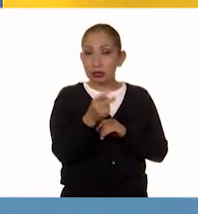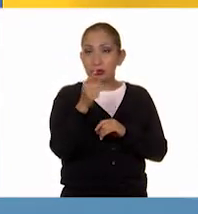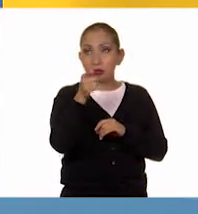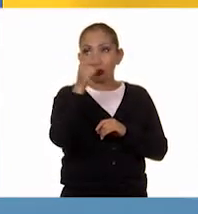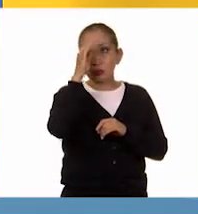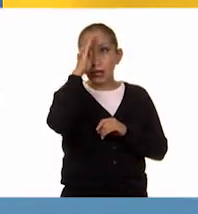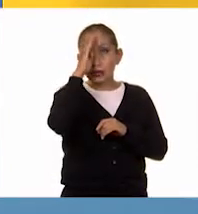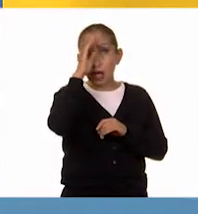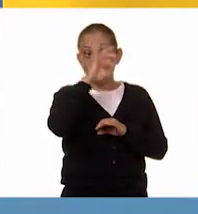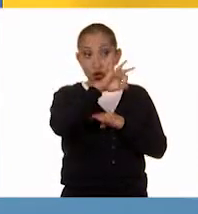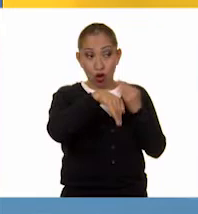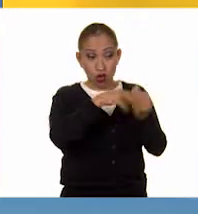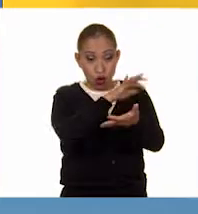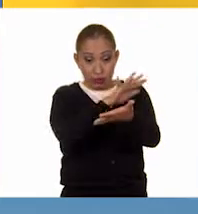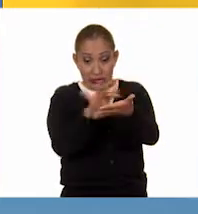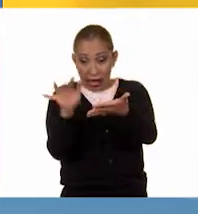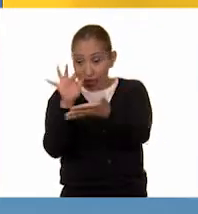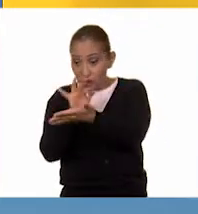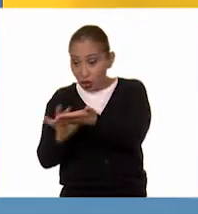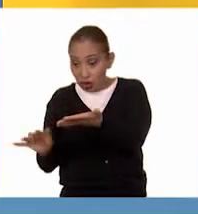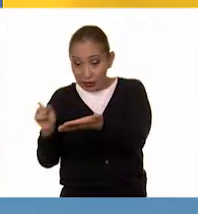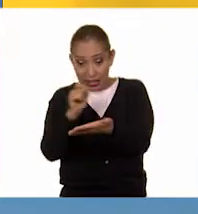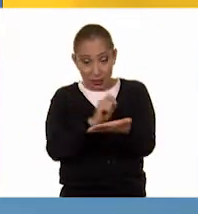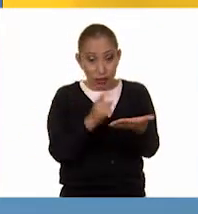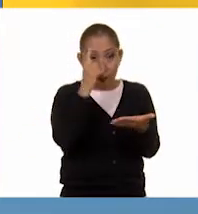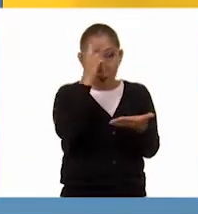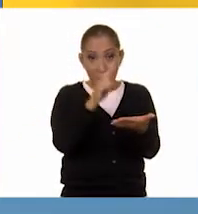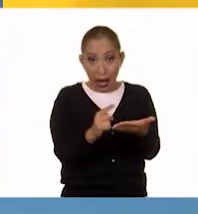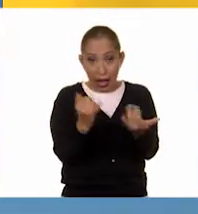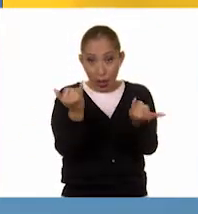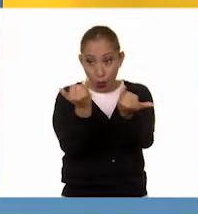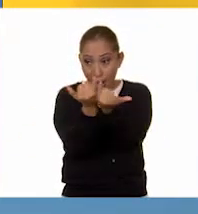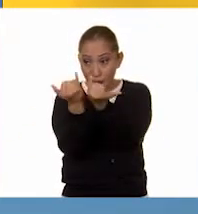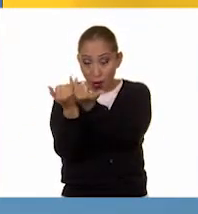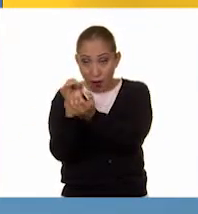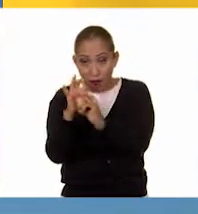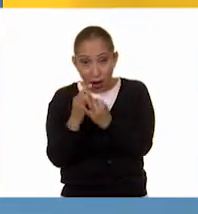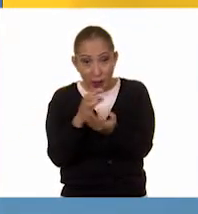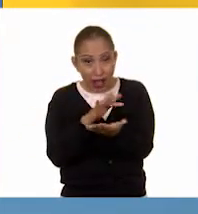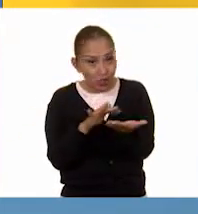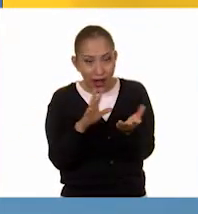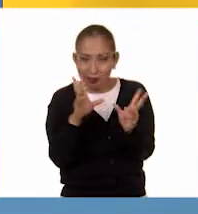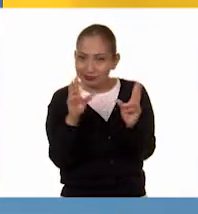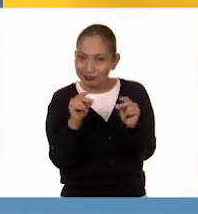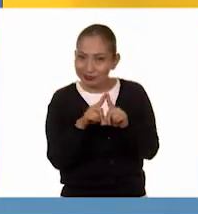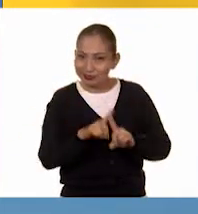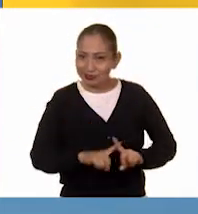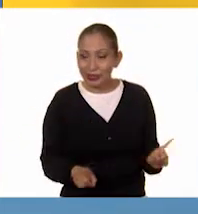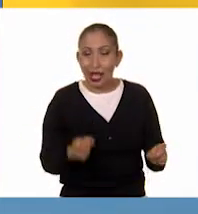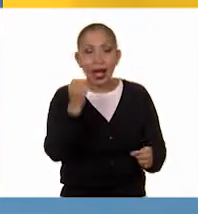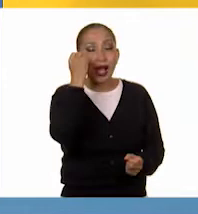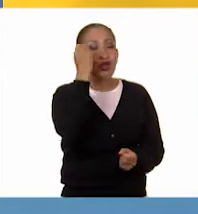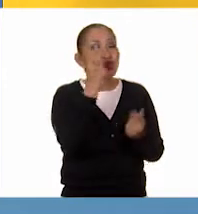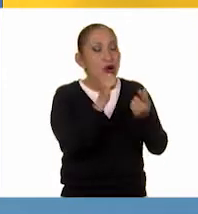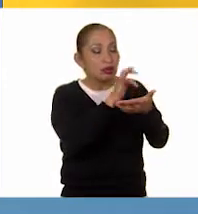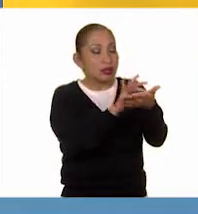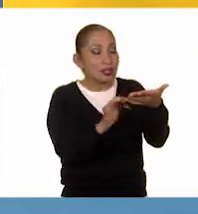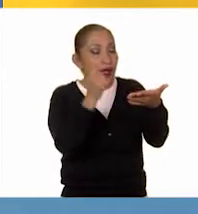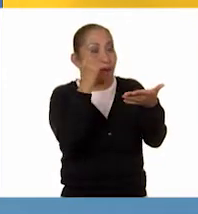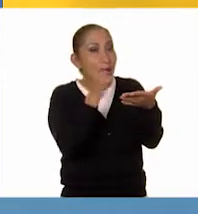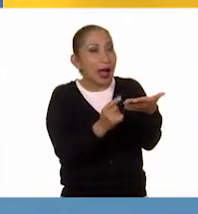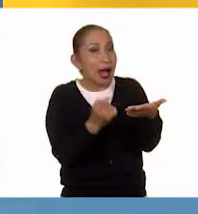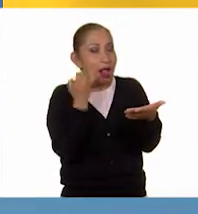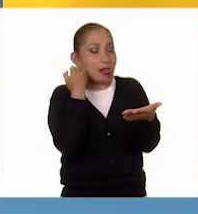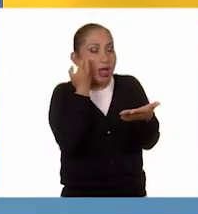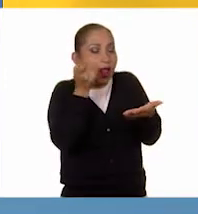considerar que no todos los textos están escritos para leerse de la misma forma. De hecho, algunos textos fueron creados de